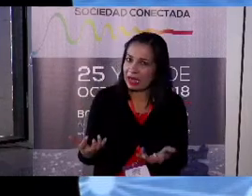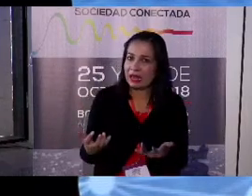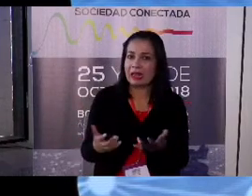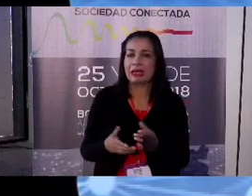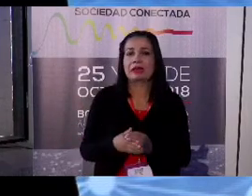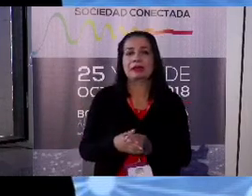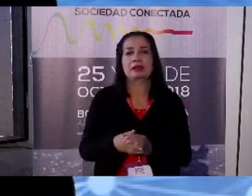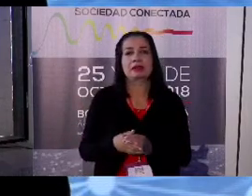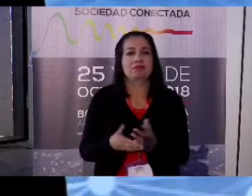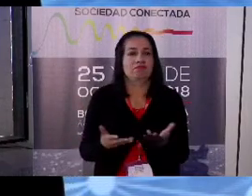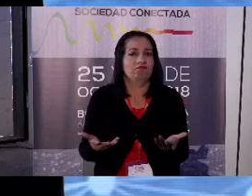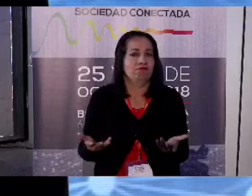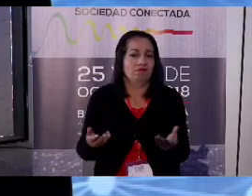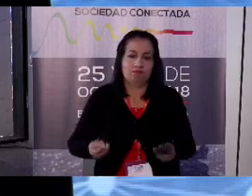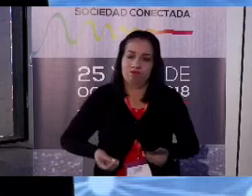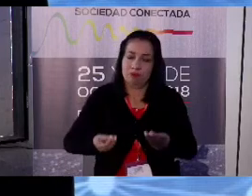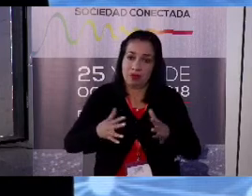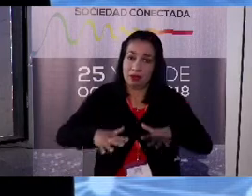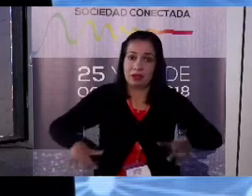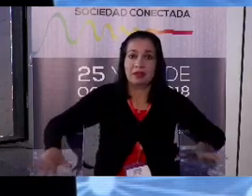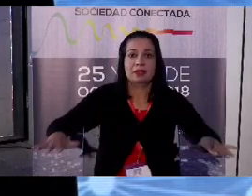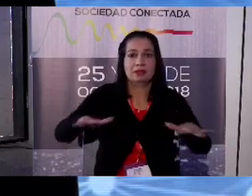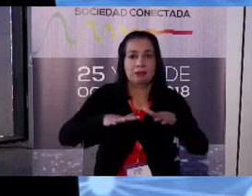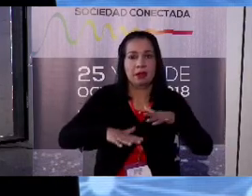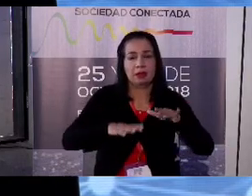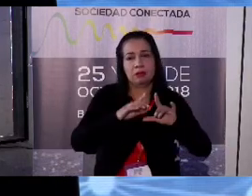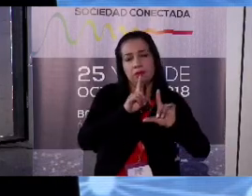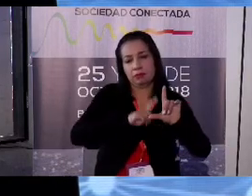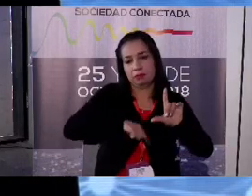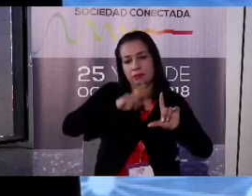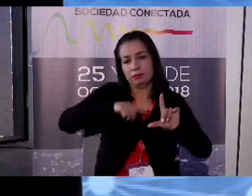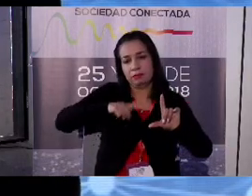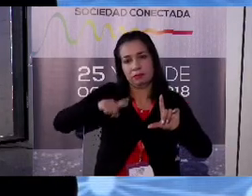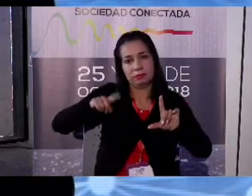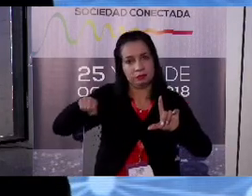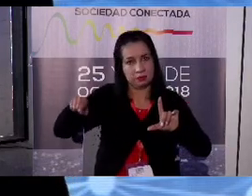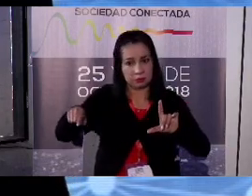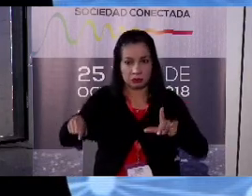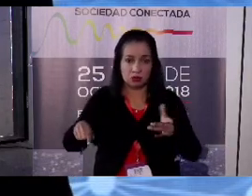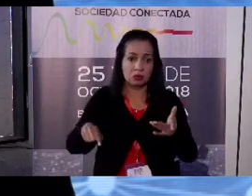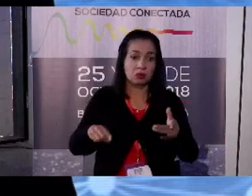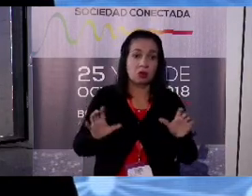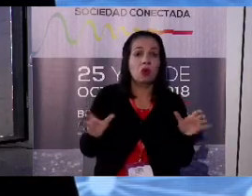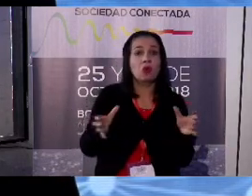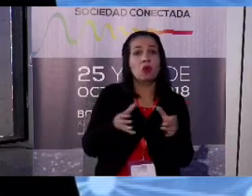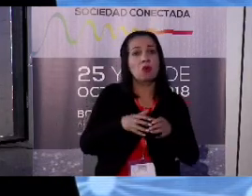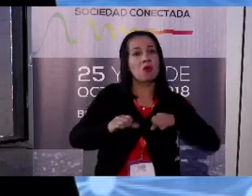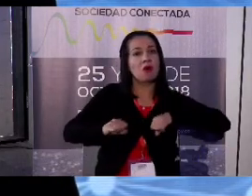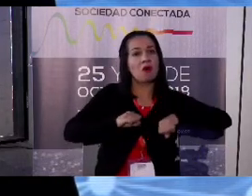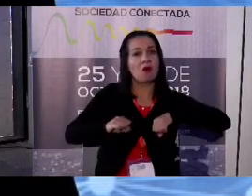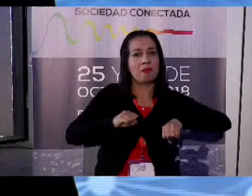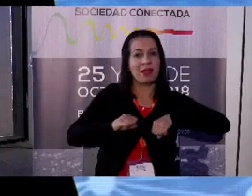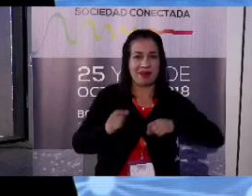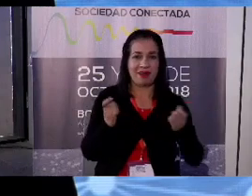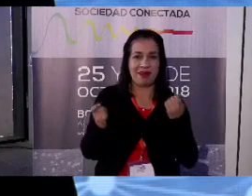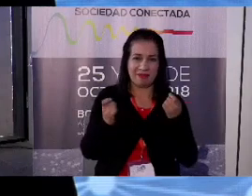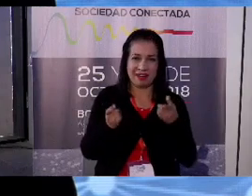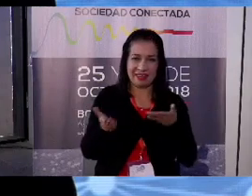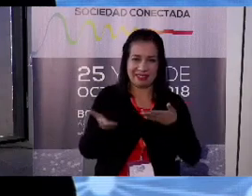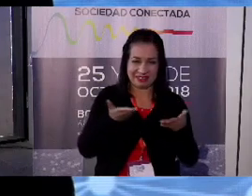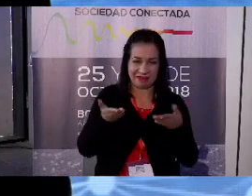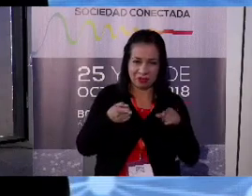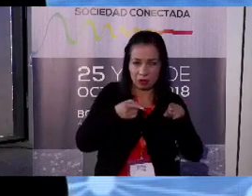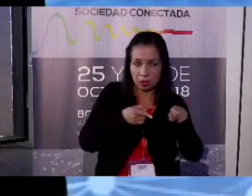a poner espectro a disposición de los operadores valga la redundancia